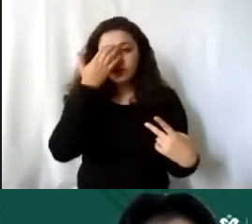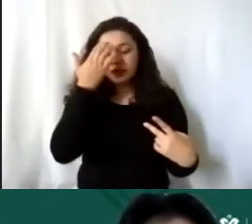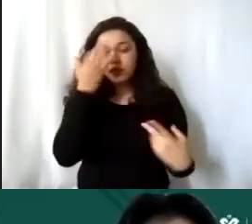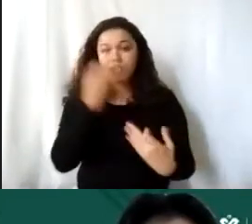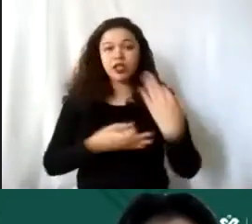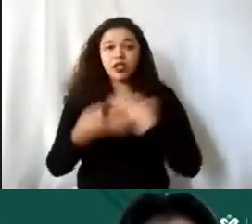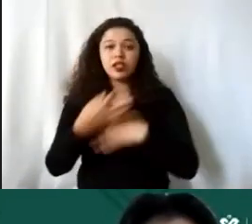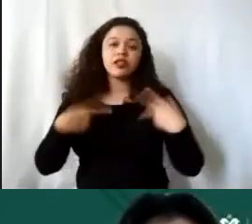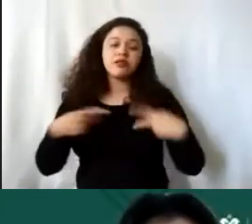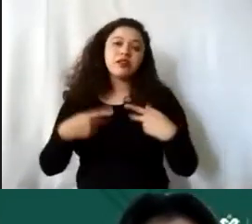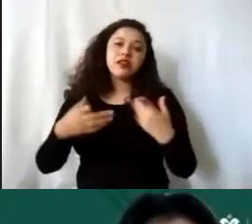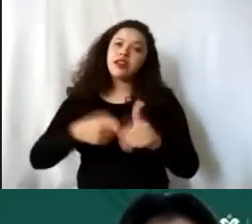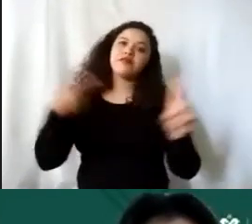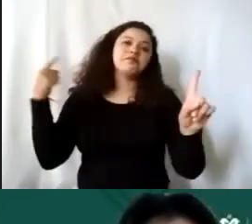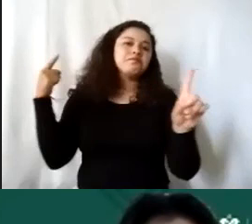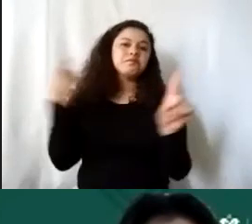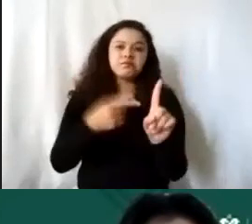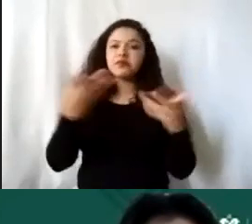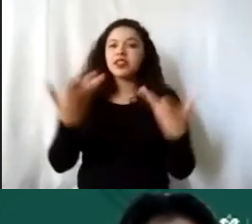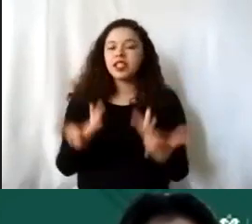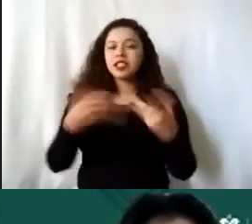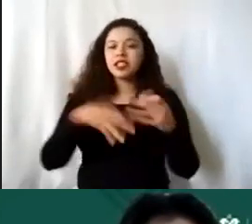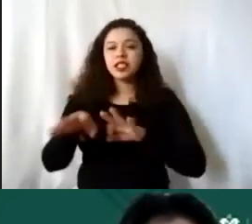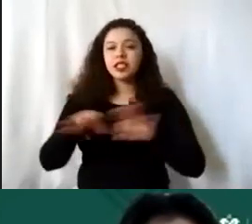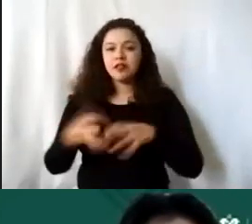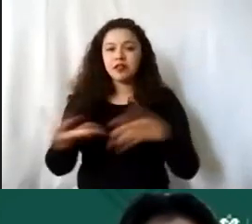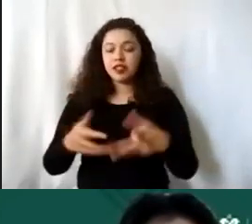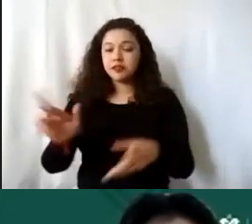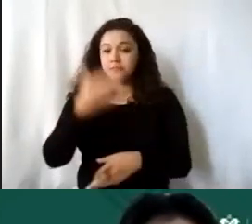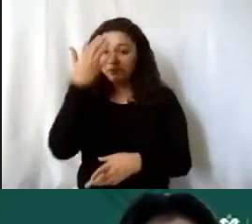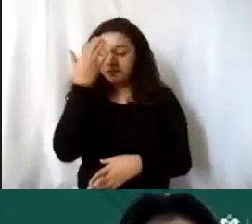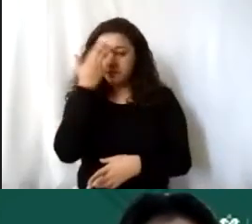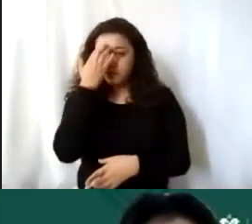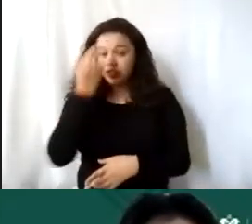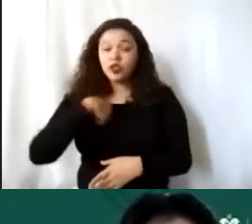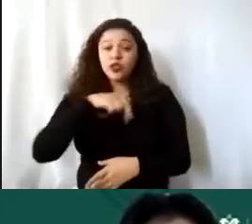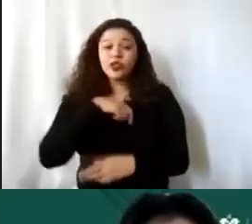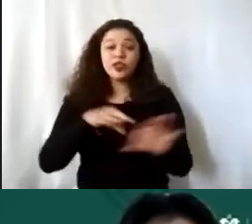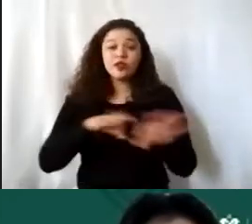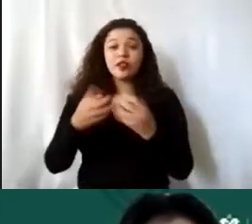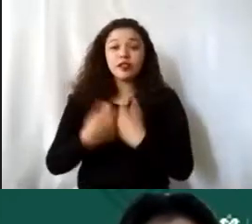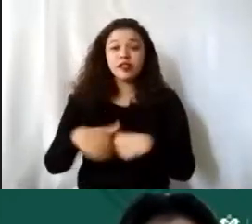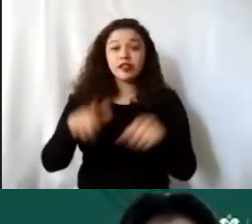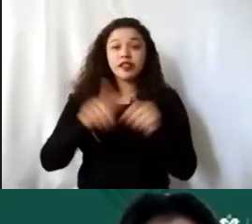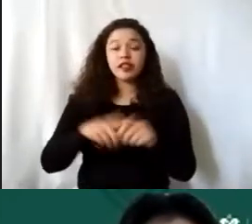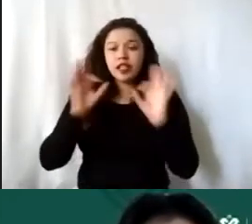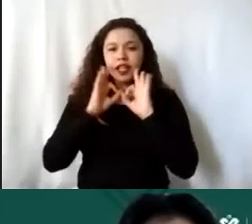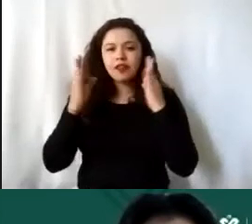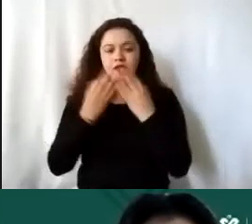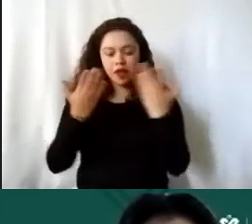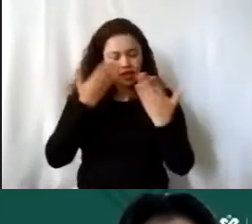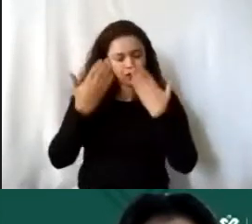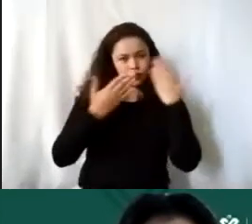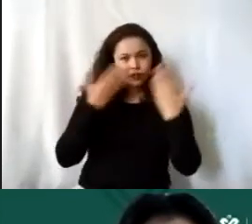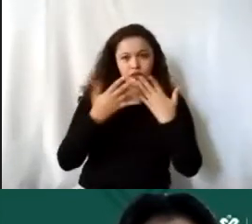nos dedicamos a hacer este tipo de trabajos, siendo trabajadores sociales de formación o